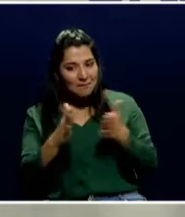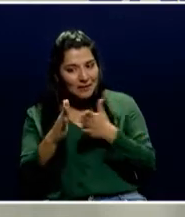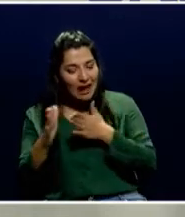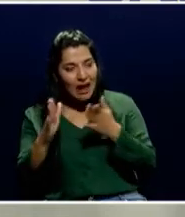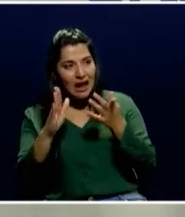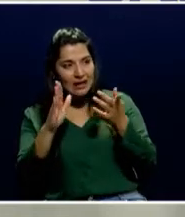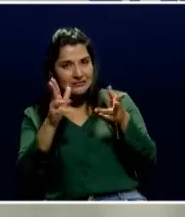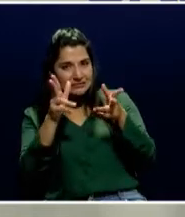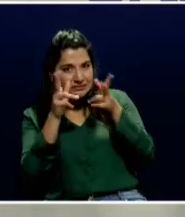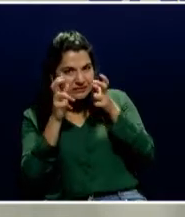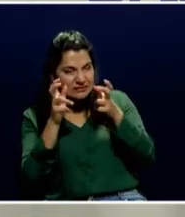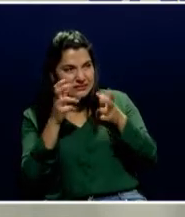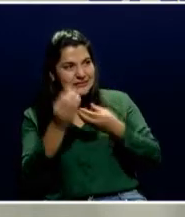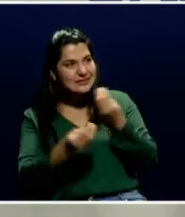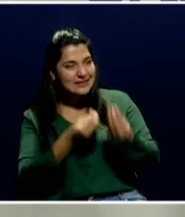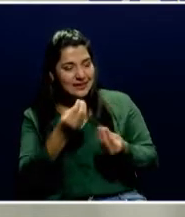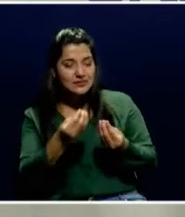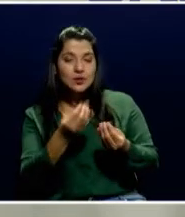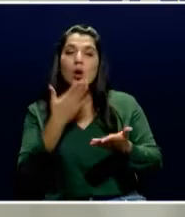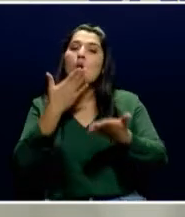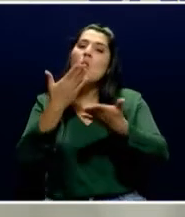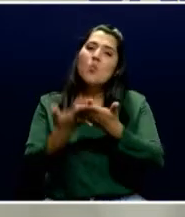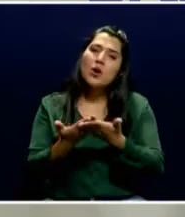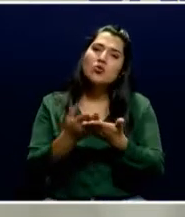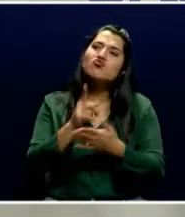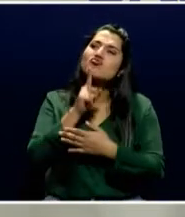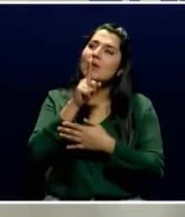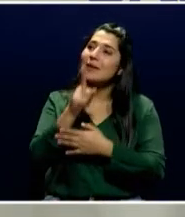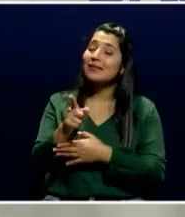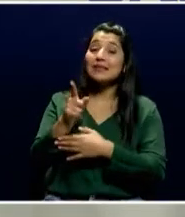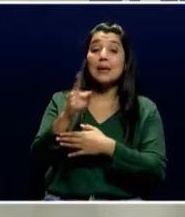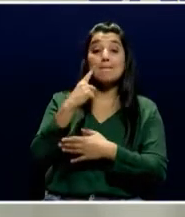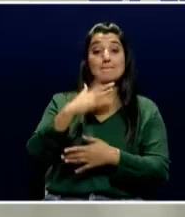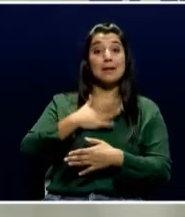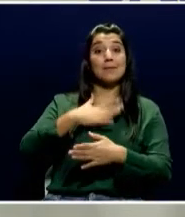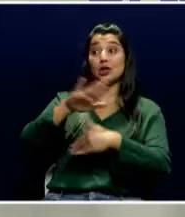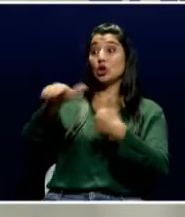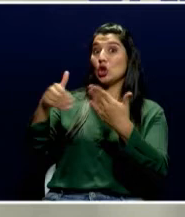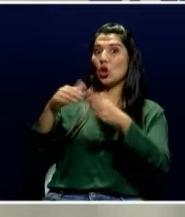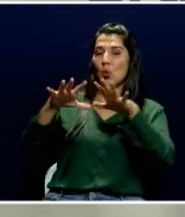Bueno, don Ernesto, en mi criterio, el mundo entero ha tenido que reenfocarse.